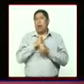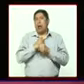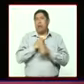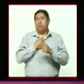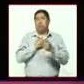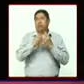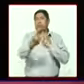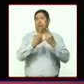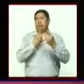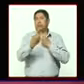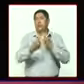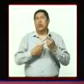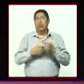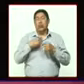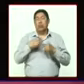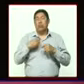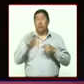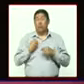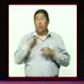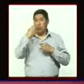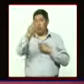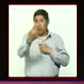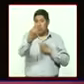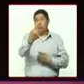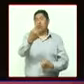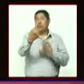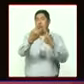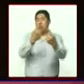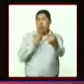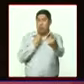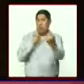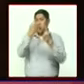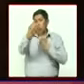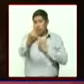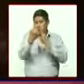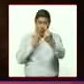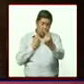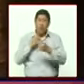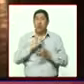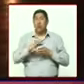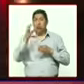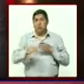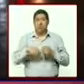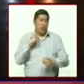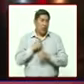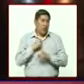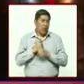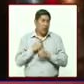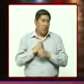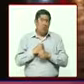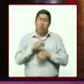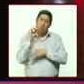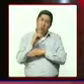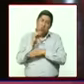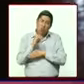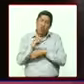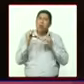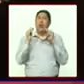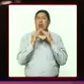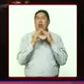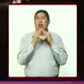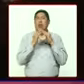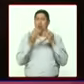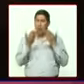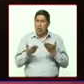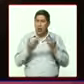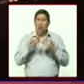entonces se están trasladando de un lugar a otro, porque claro, tienen que cumplir con el trabajo, tienen que llevar también el pan de cada día a la casa, y hay